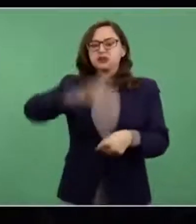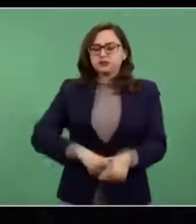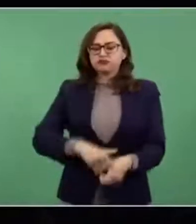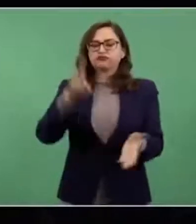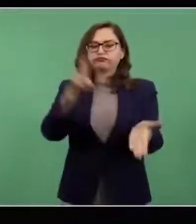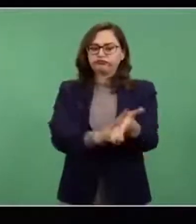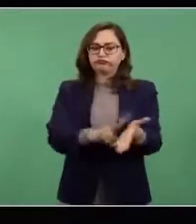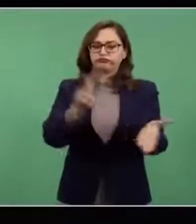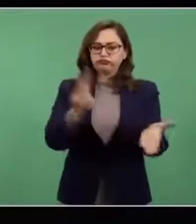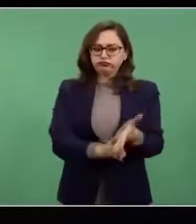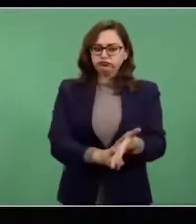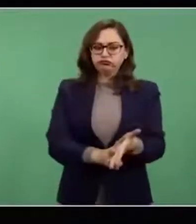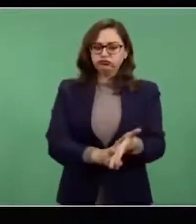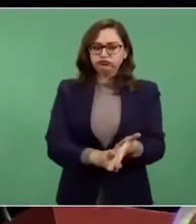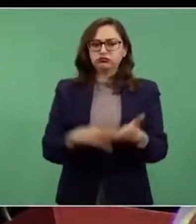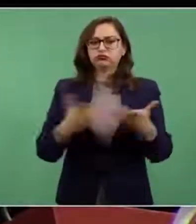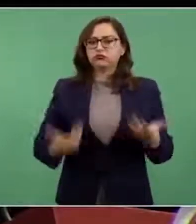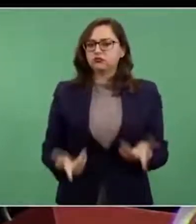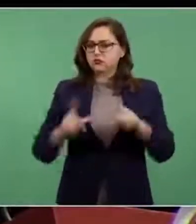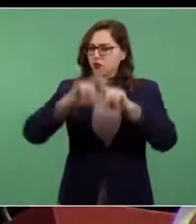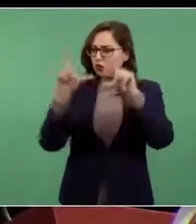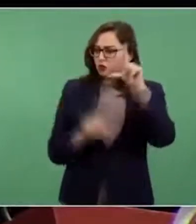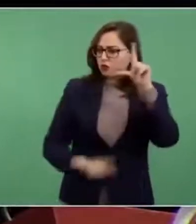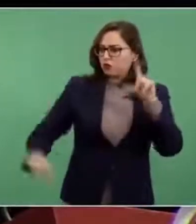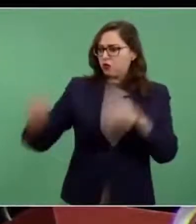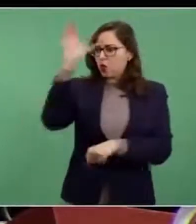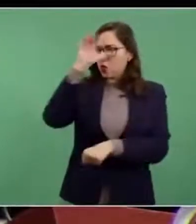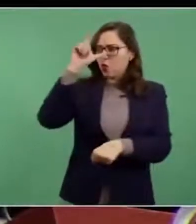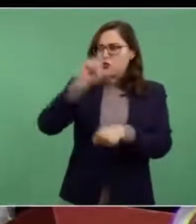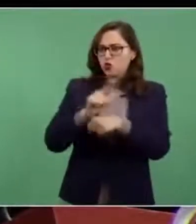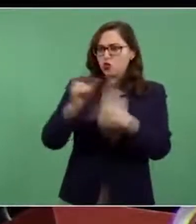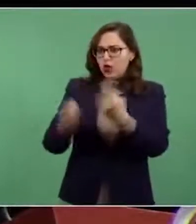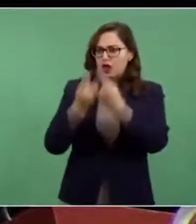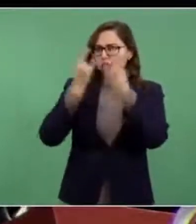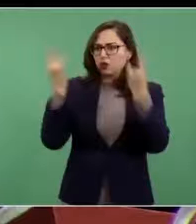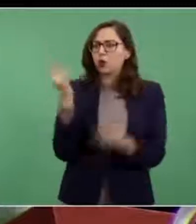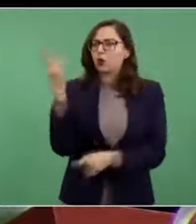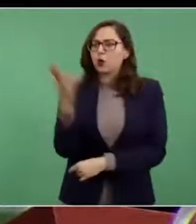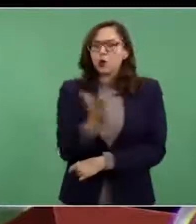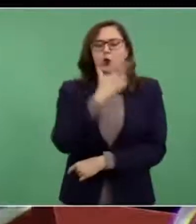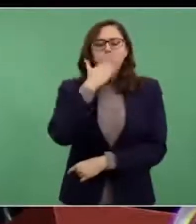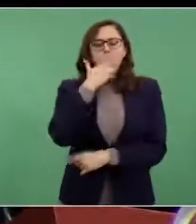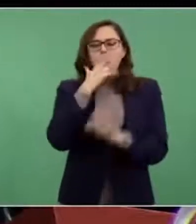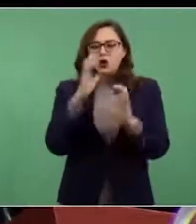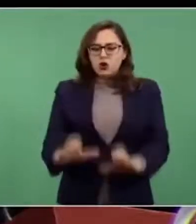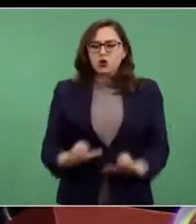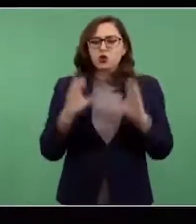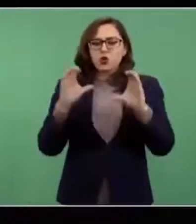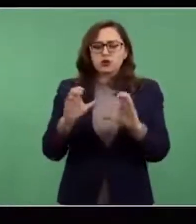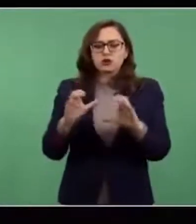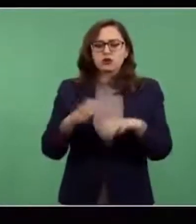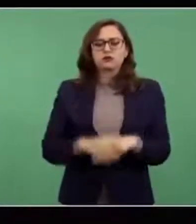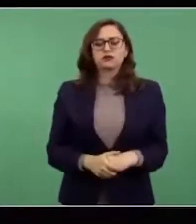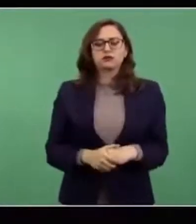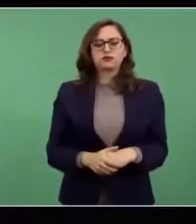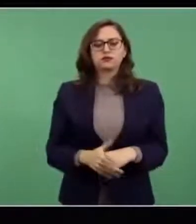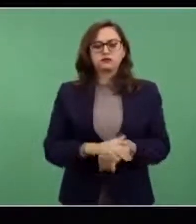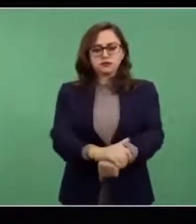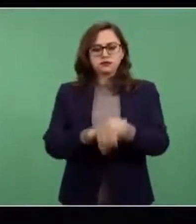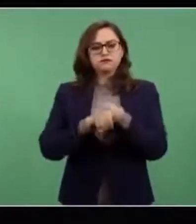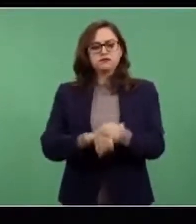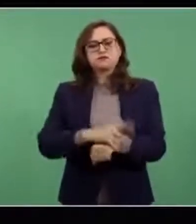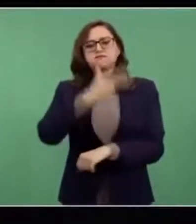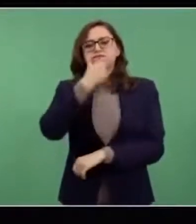se cuida y se promueve el patrimonio cultural e histórico de México. Amigas y